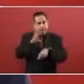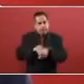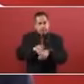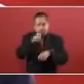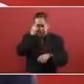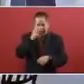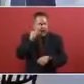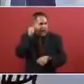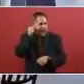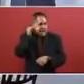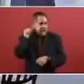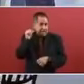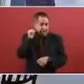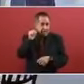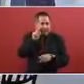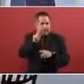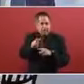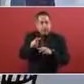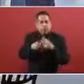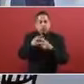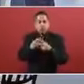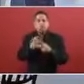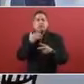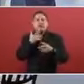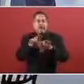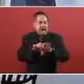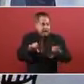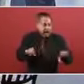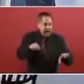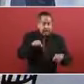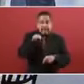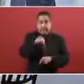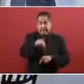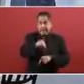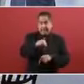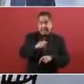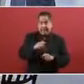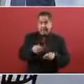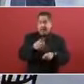los permisos de gasoductos y todo,